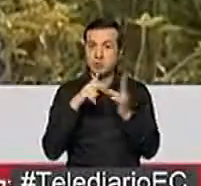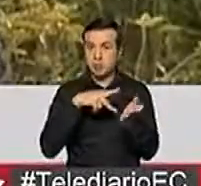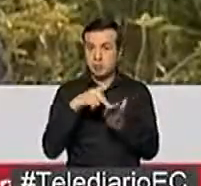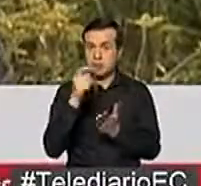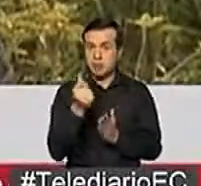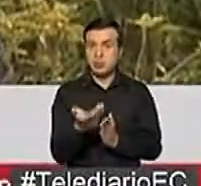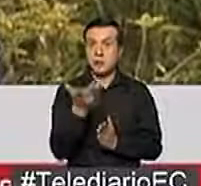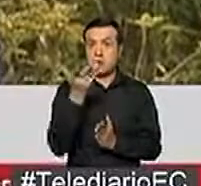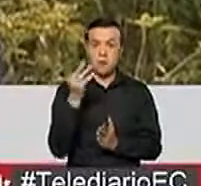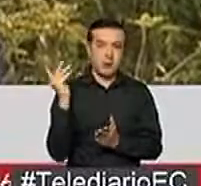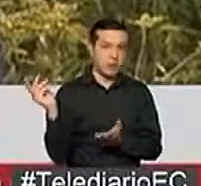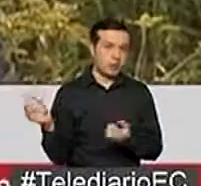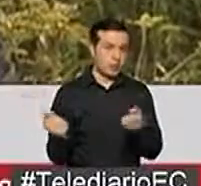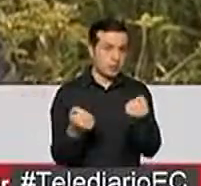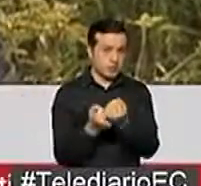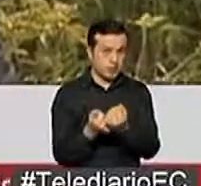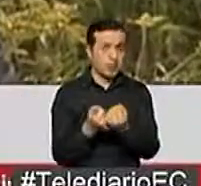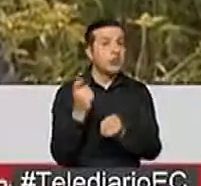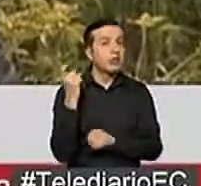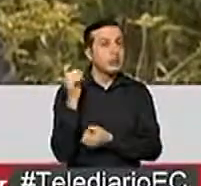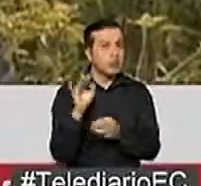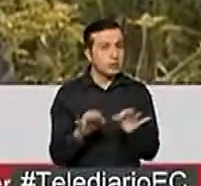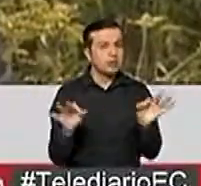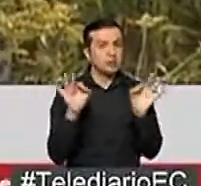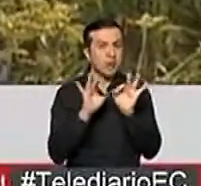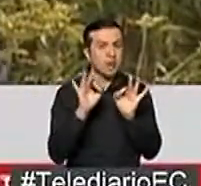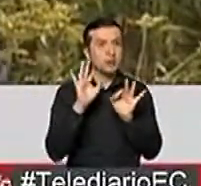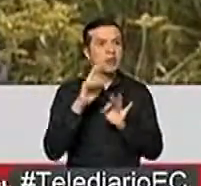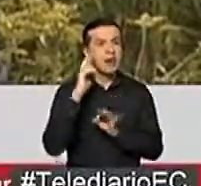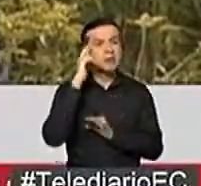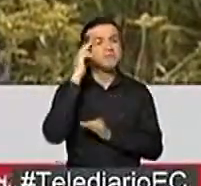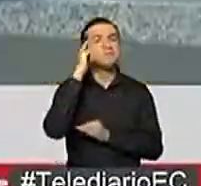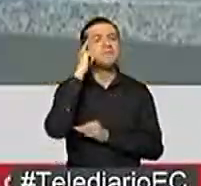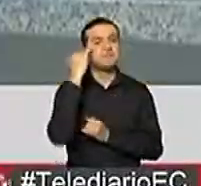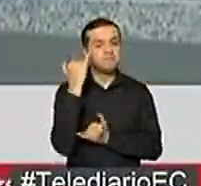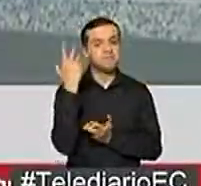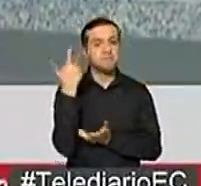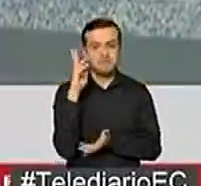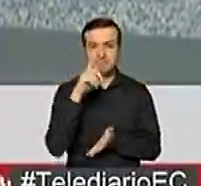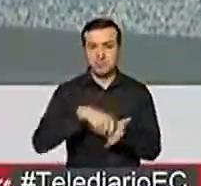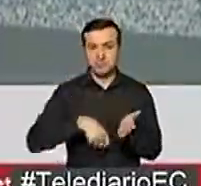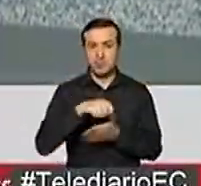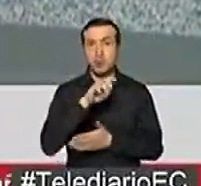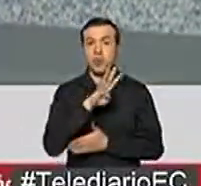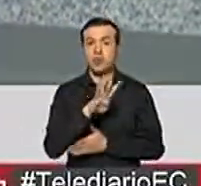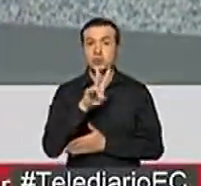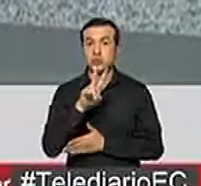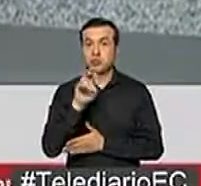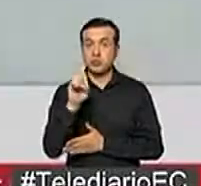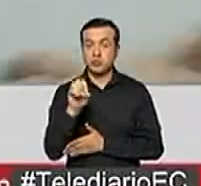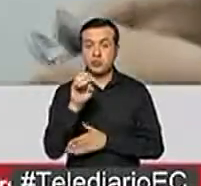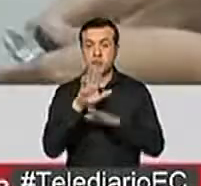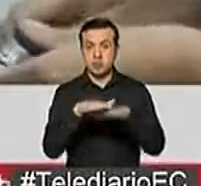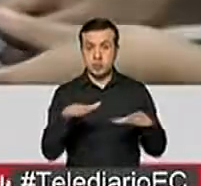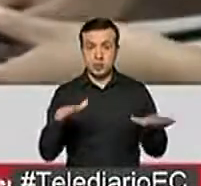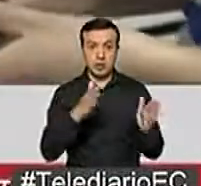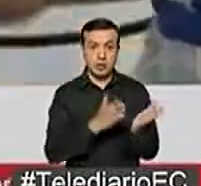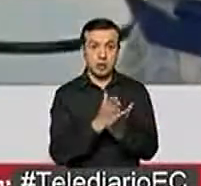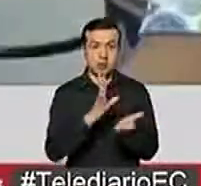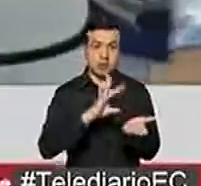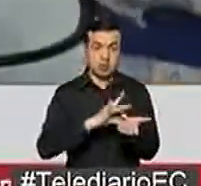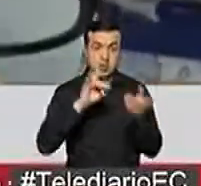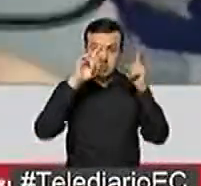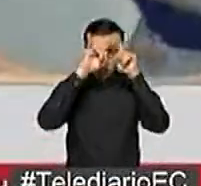mayor. Es la fuerza de la razón la que debe imperar y que eso se ha logrado a través de esta acción. 420 estudiantes de las carreras de Medicina,